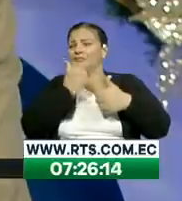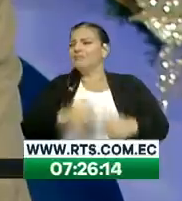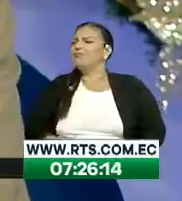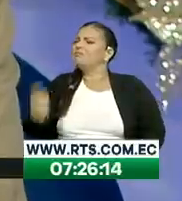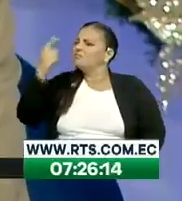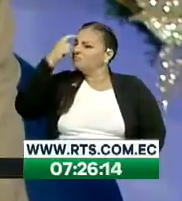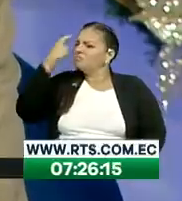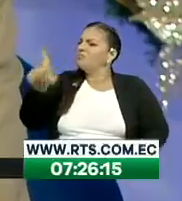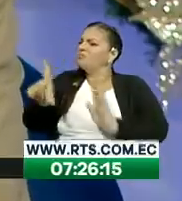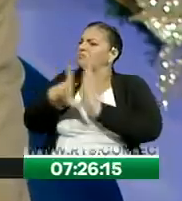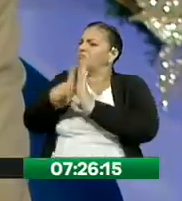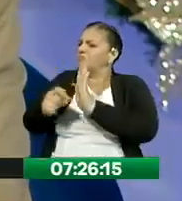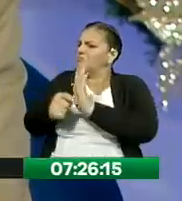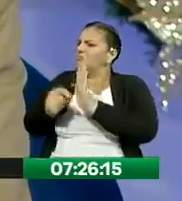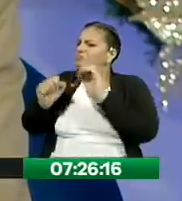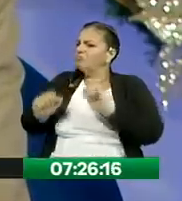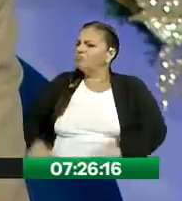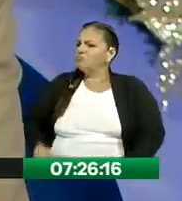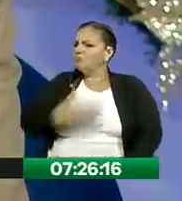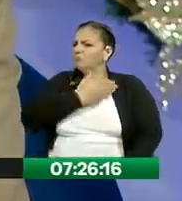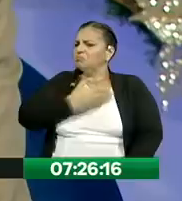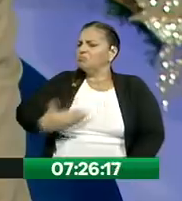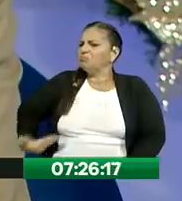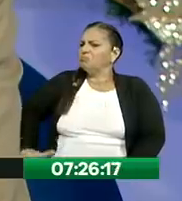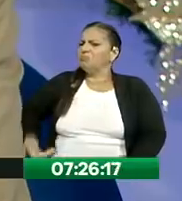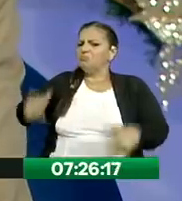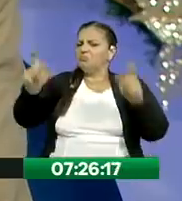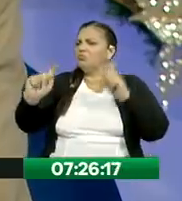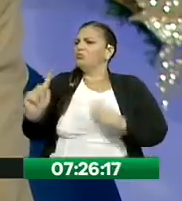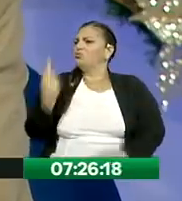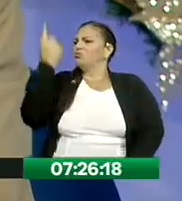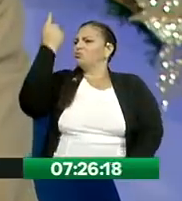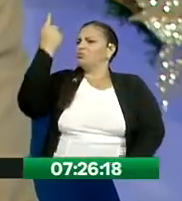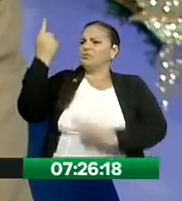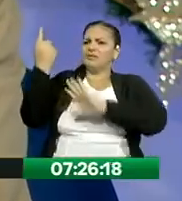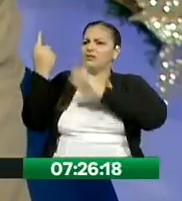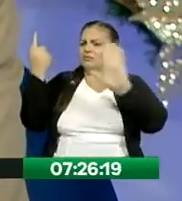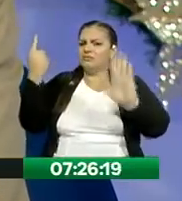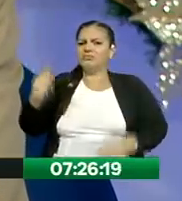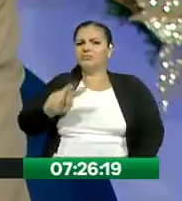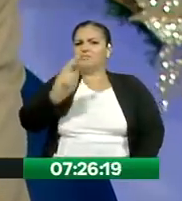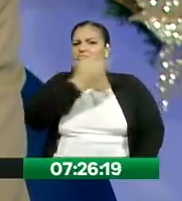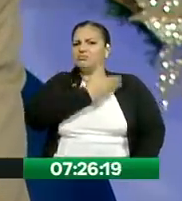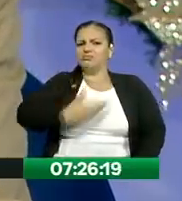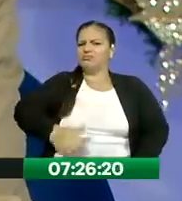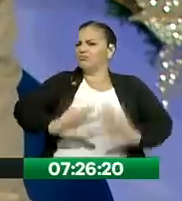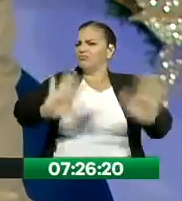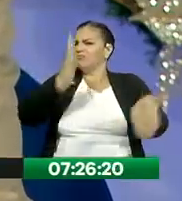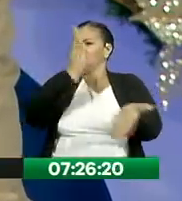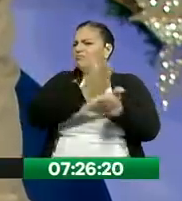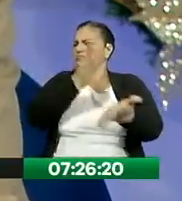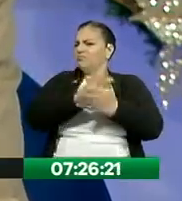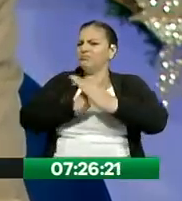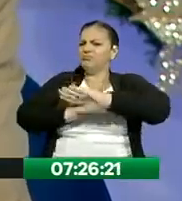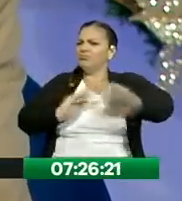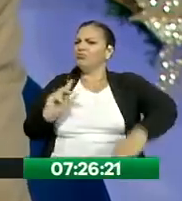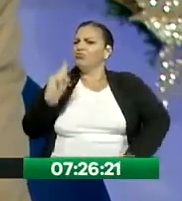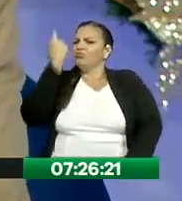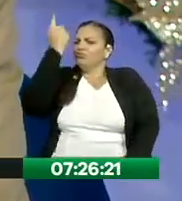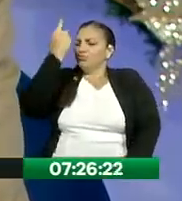lo han hecho algunos analistas políticos y algunos activistas políticos. Yo no creo que